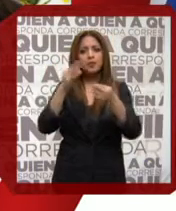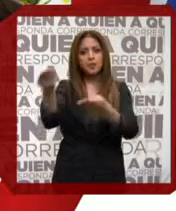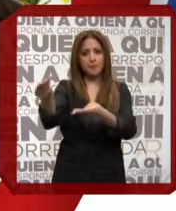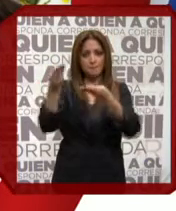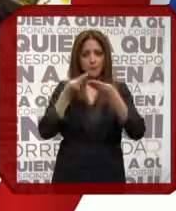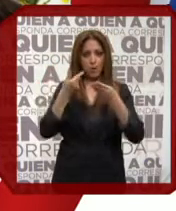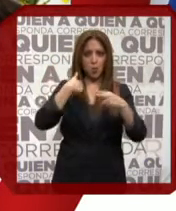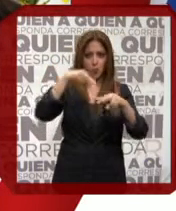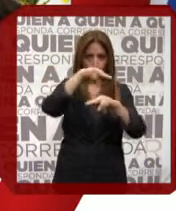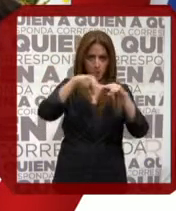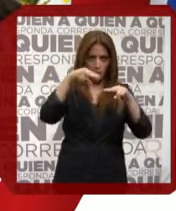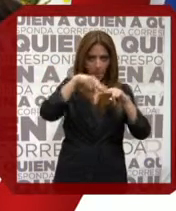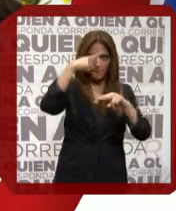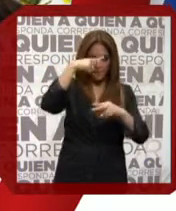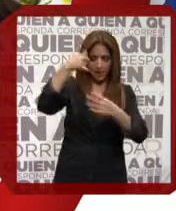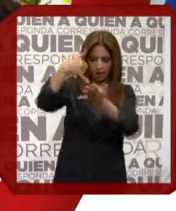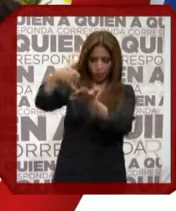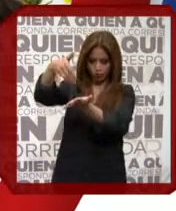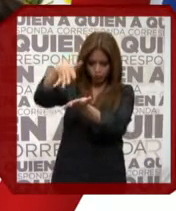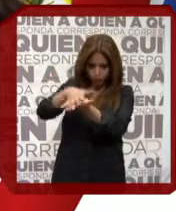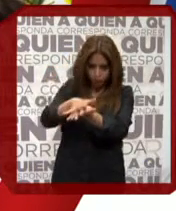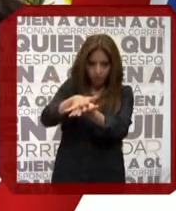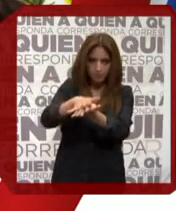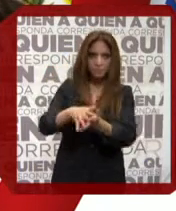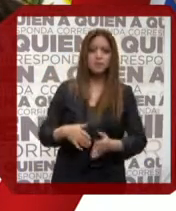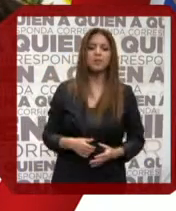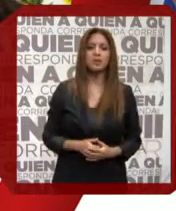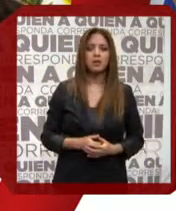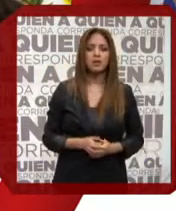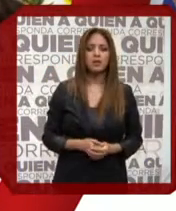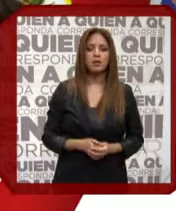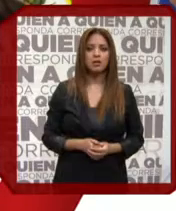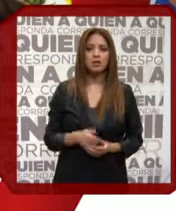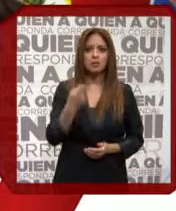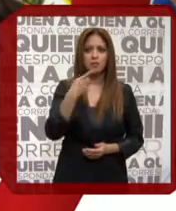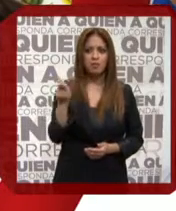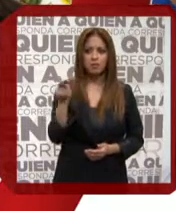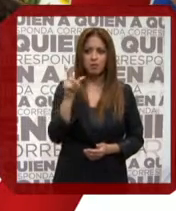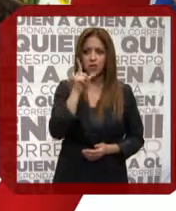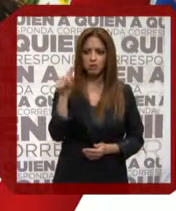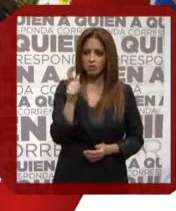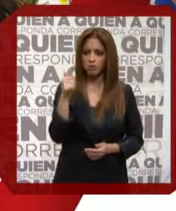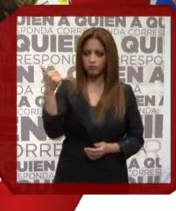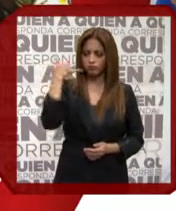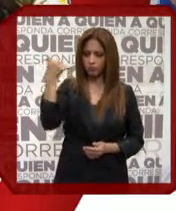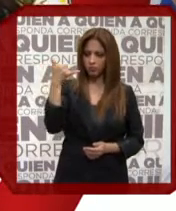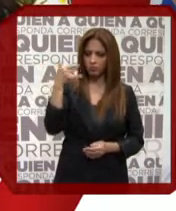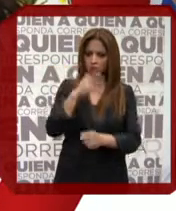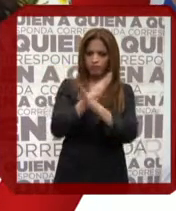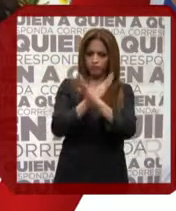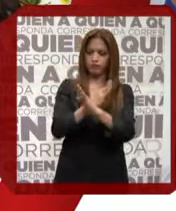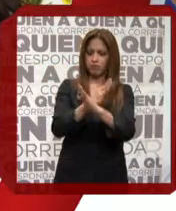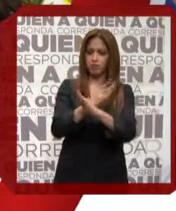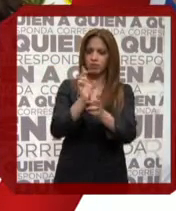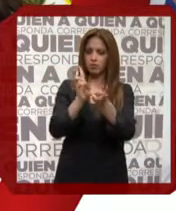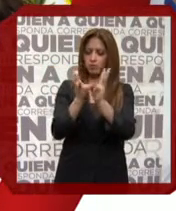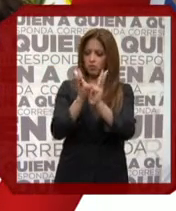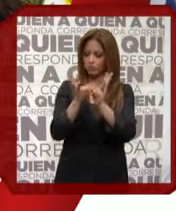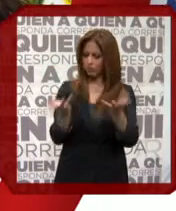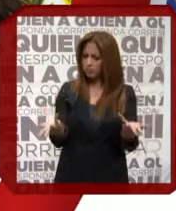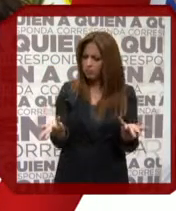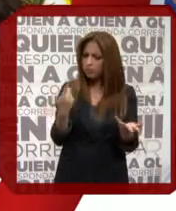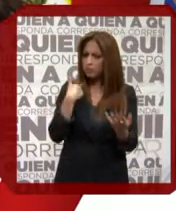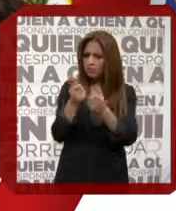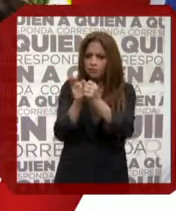los boletos para poderlos imprimir, claro. Automáticamente me dejan de contestar el teléfono, me bloquean de lo que es WhatsApp, no